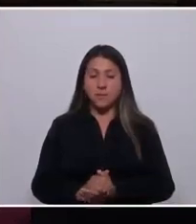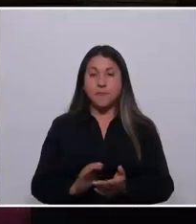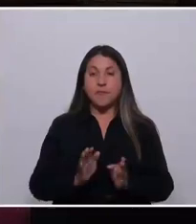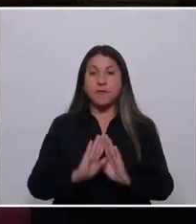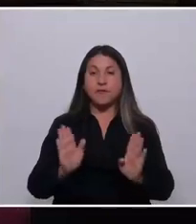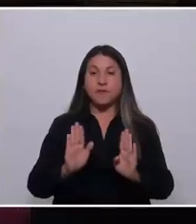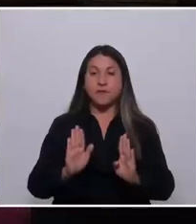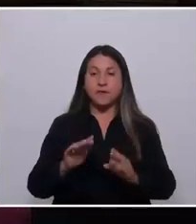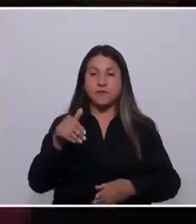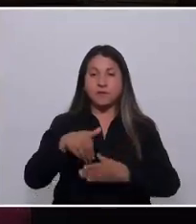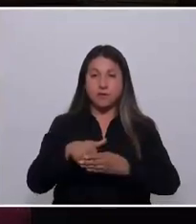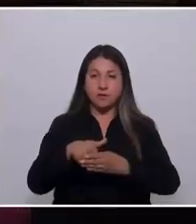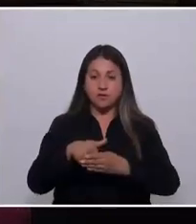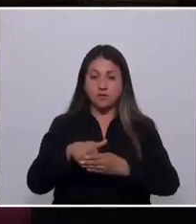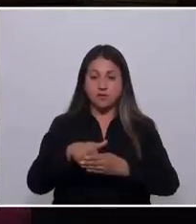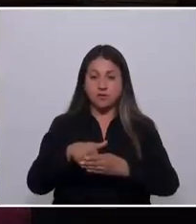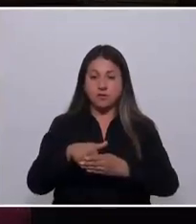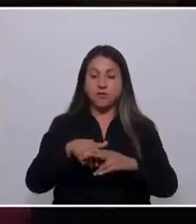Finalizada la votación,